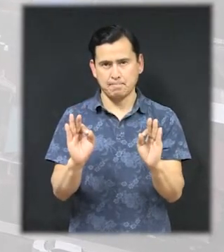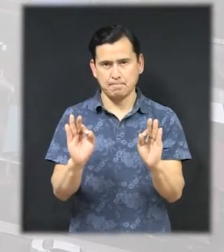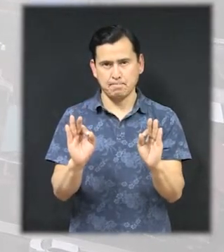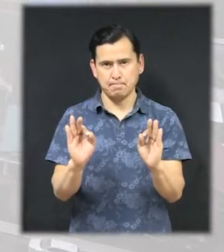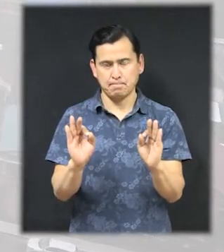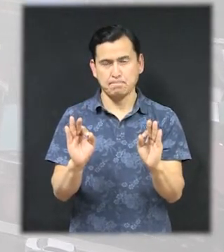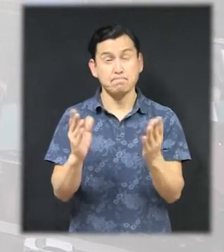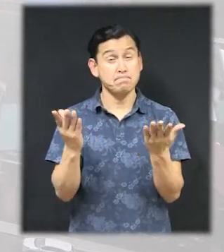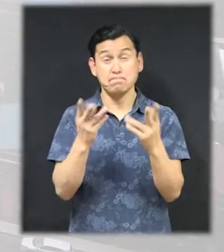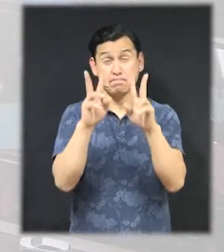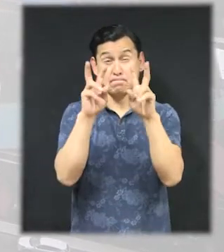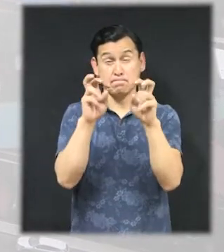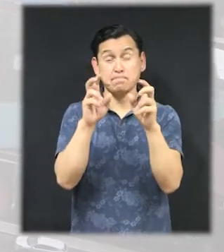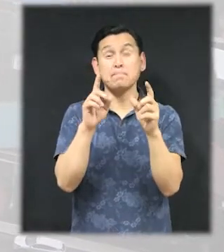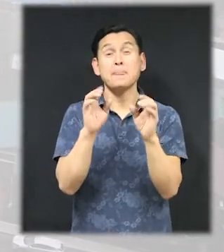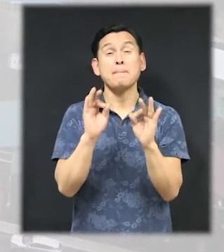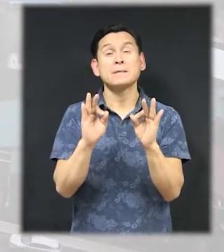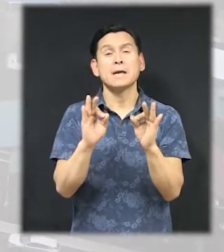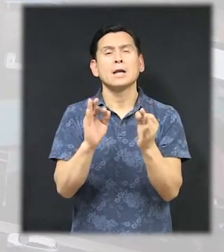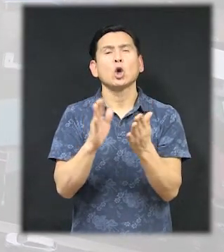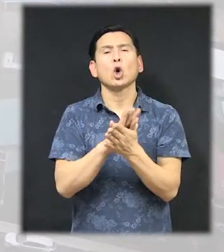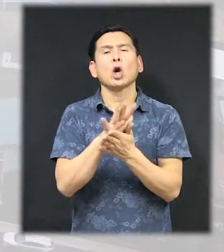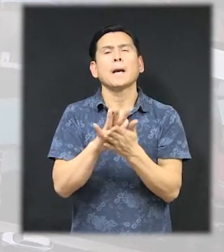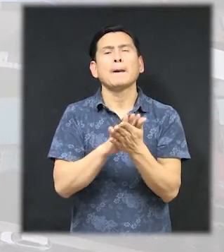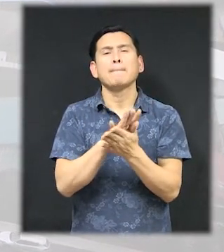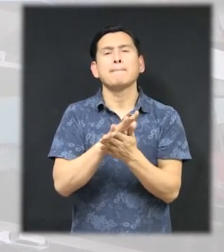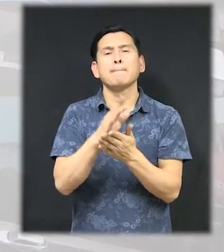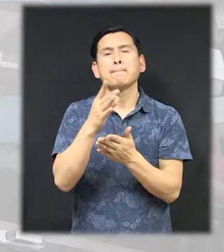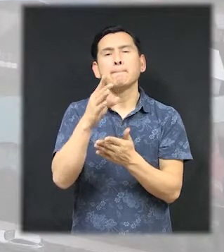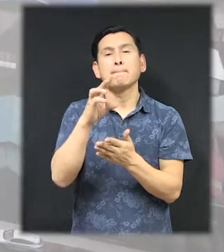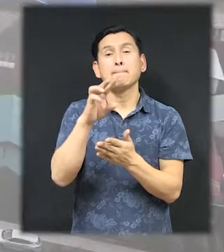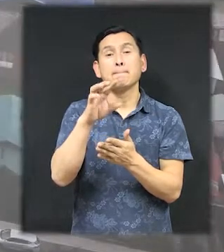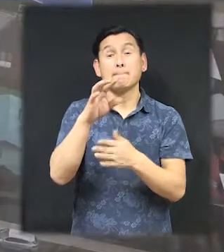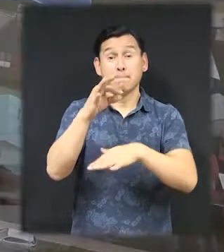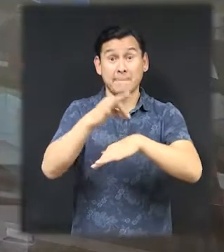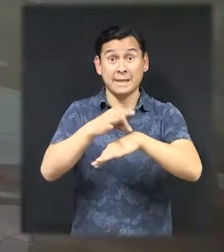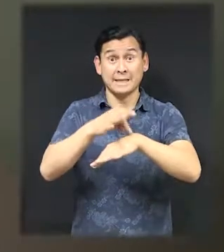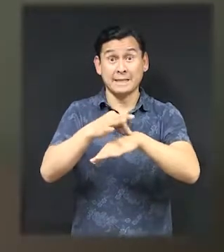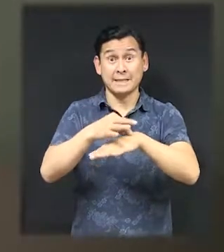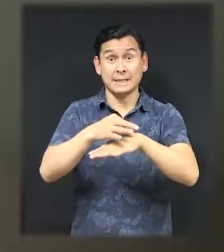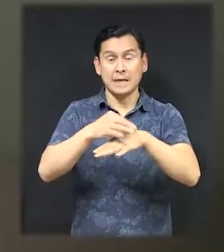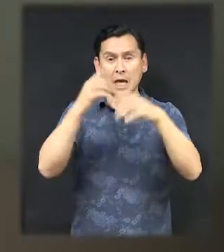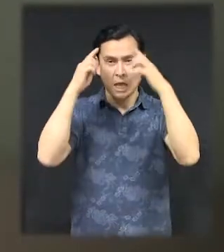cuenta, ¿cierto?, de la cantidad de especialistas por cada una de las especialidades médicas.